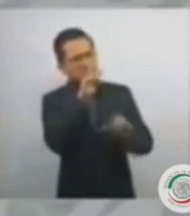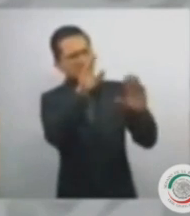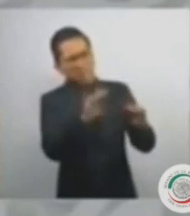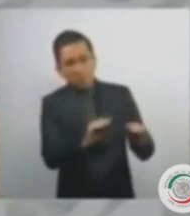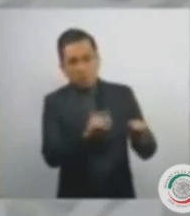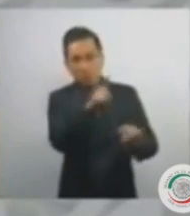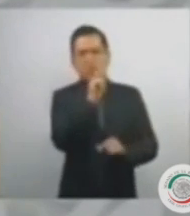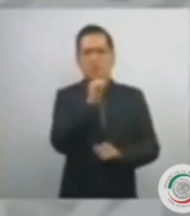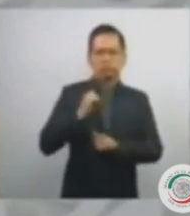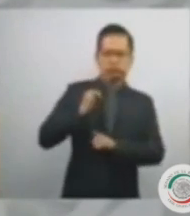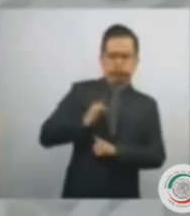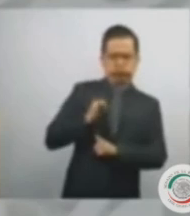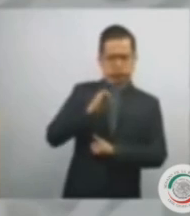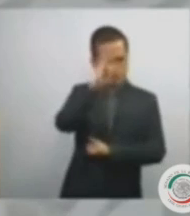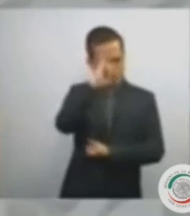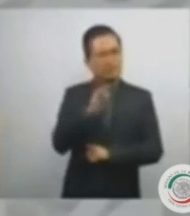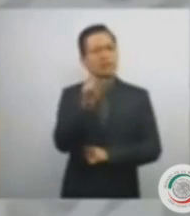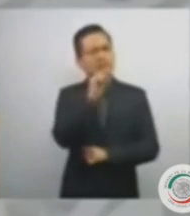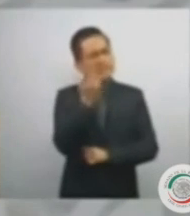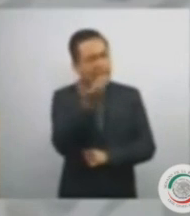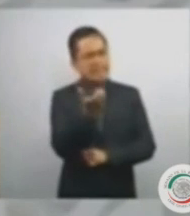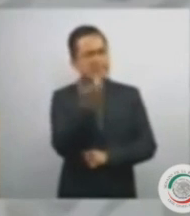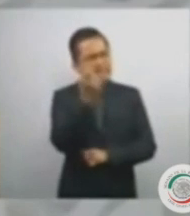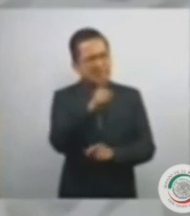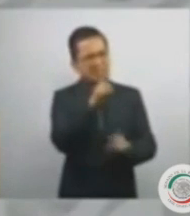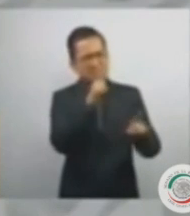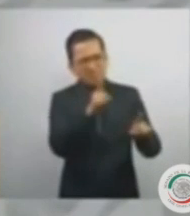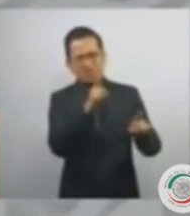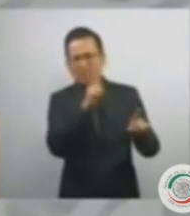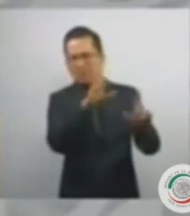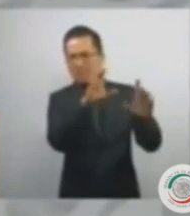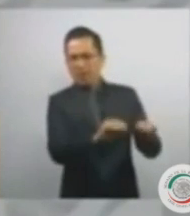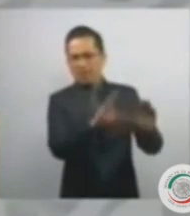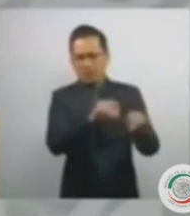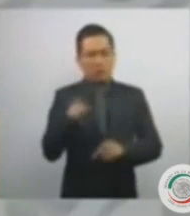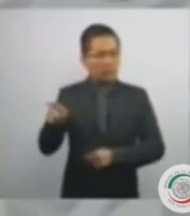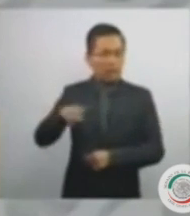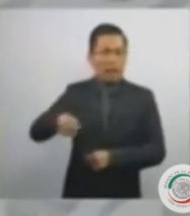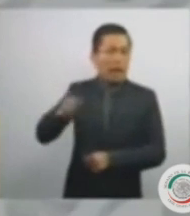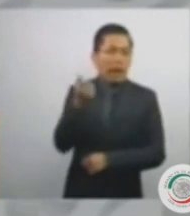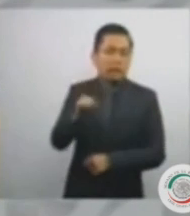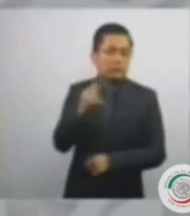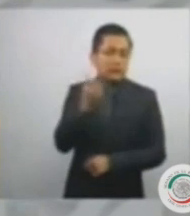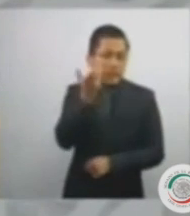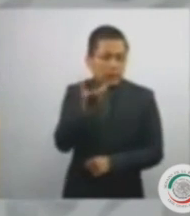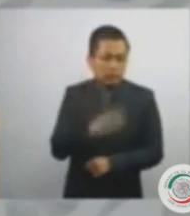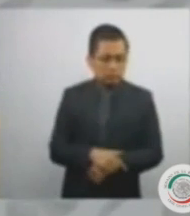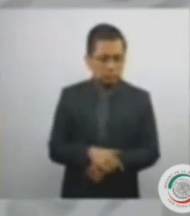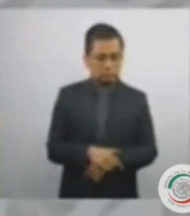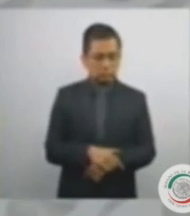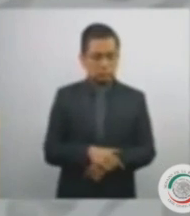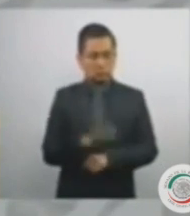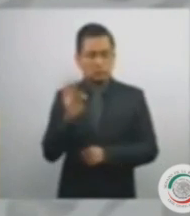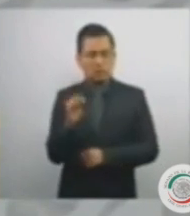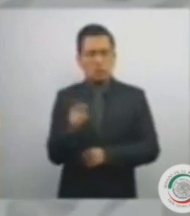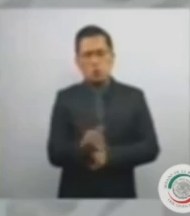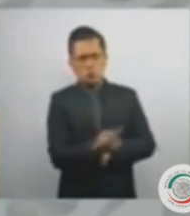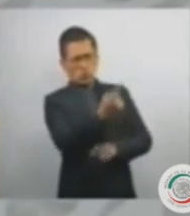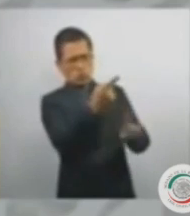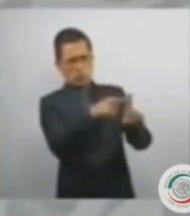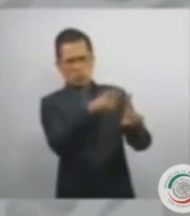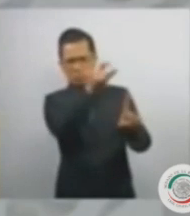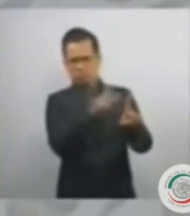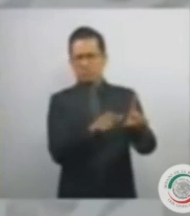desde entonces todo el tiempo. Una cosa es callar a López Obrador y otra cosa es la